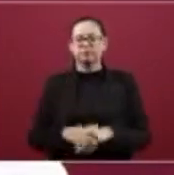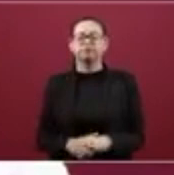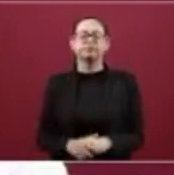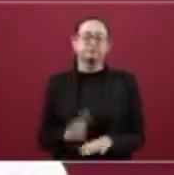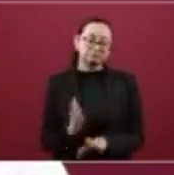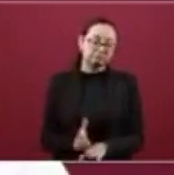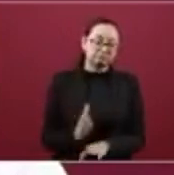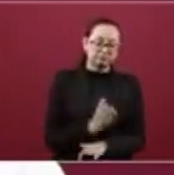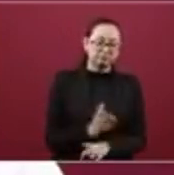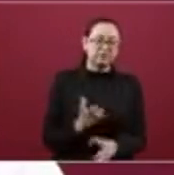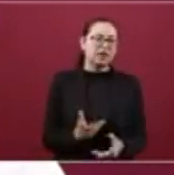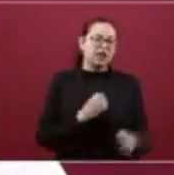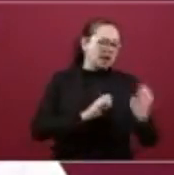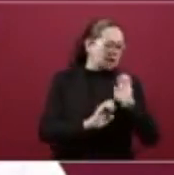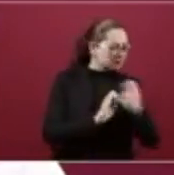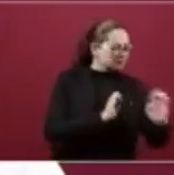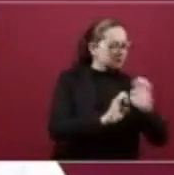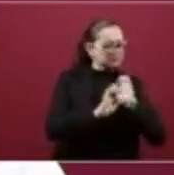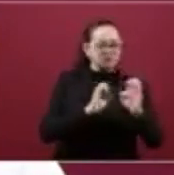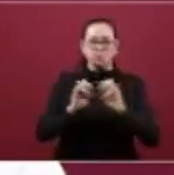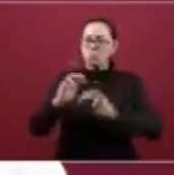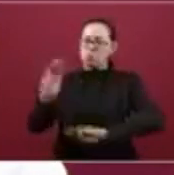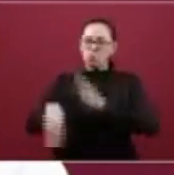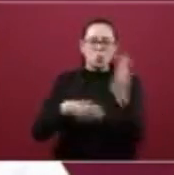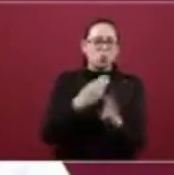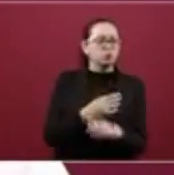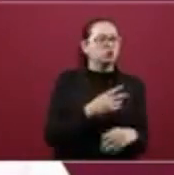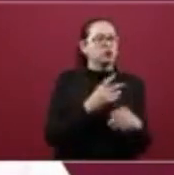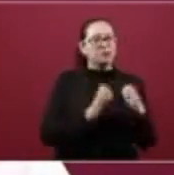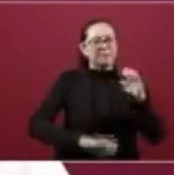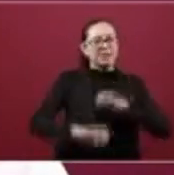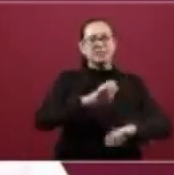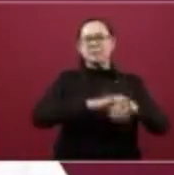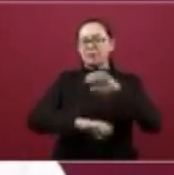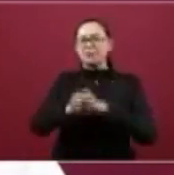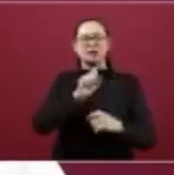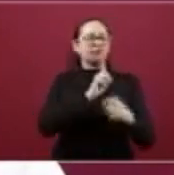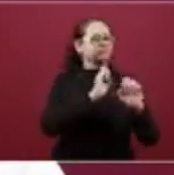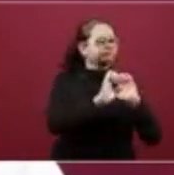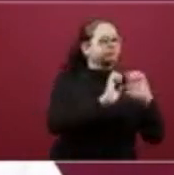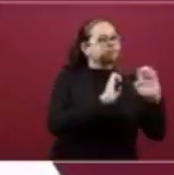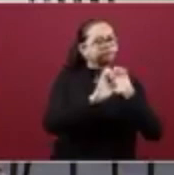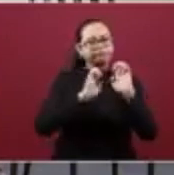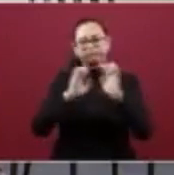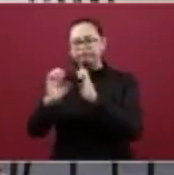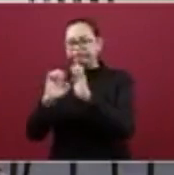entrevistas con muchas de todo el mundo y empresas que tienen